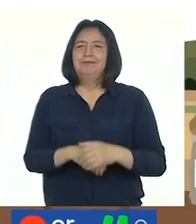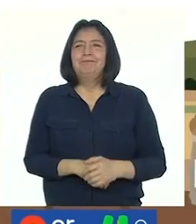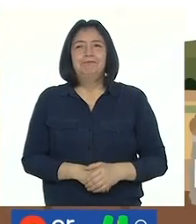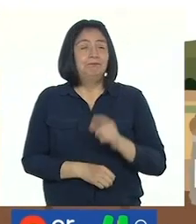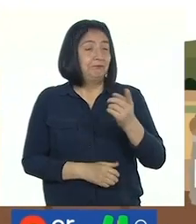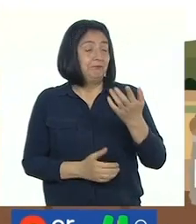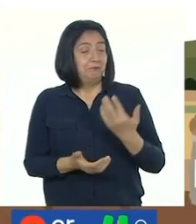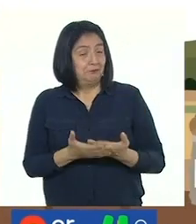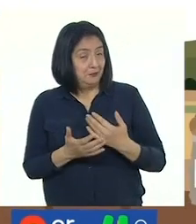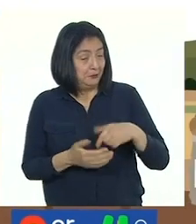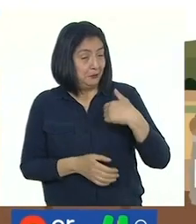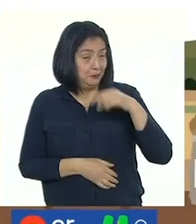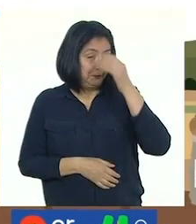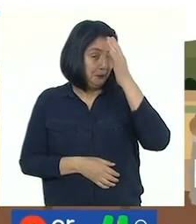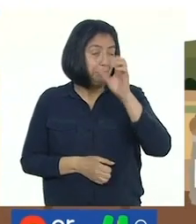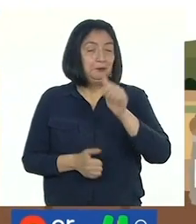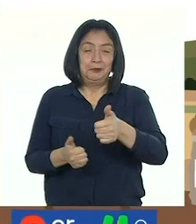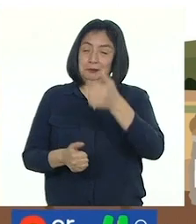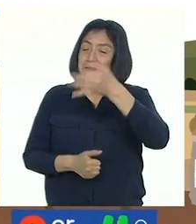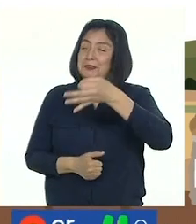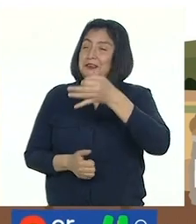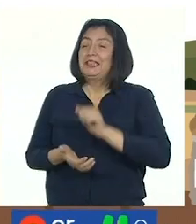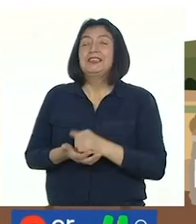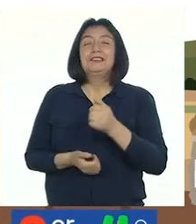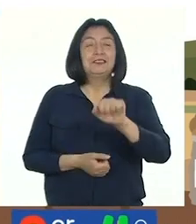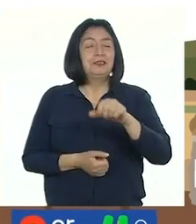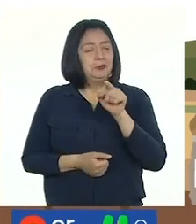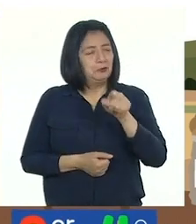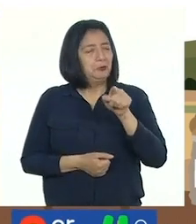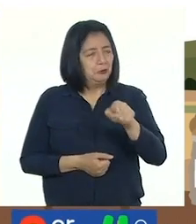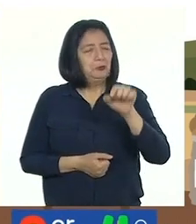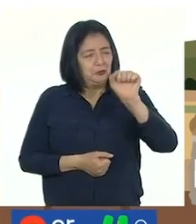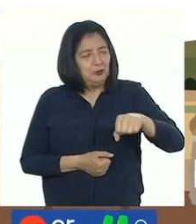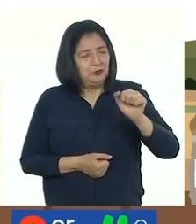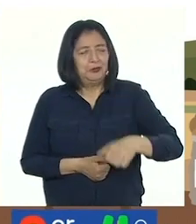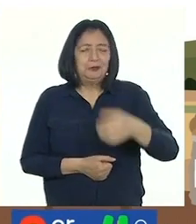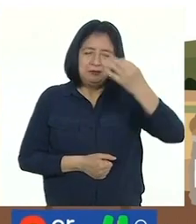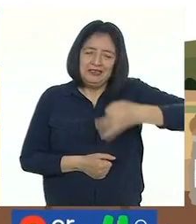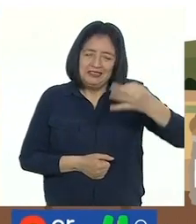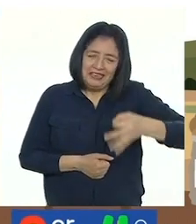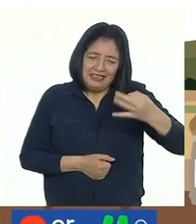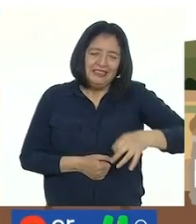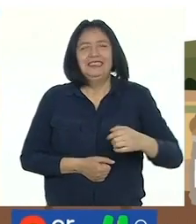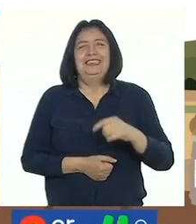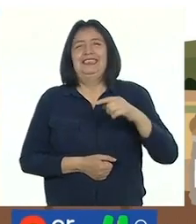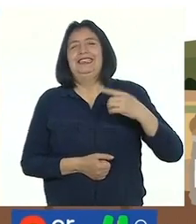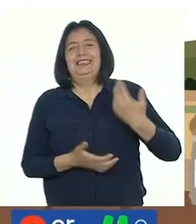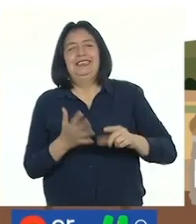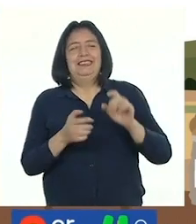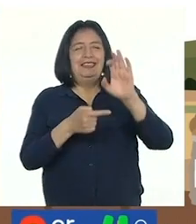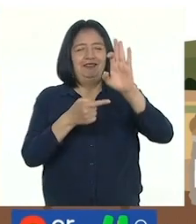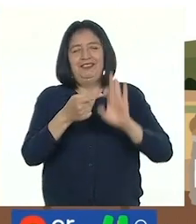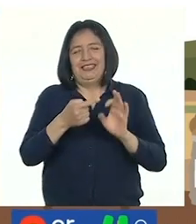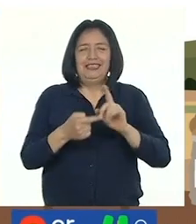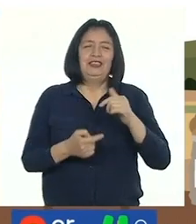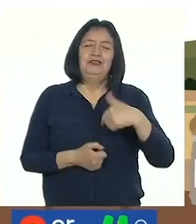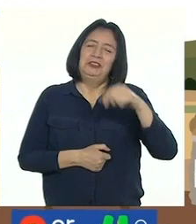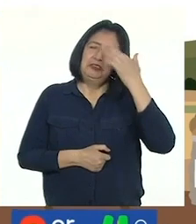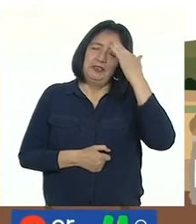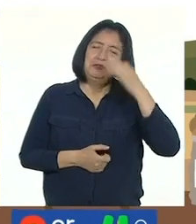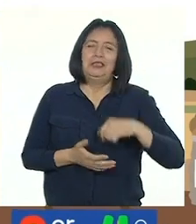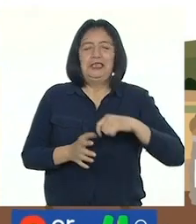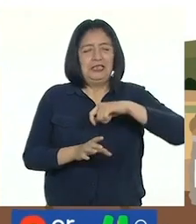Has demostrado que tus conocimientos son ciertos. Tú sí eres la verdadera señora de las fracciones y